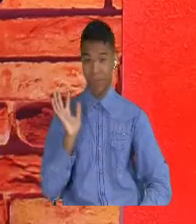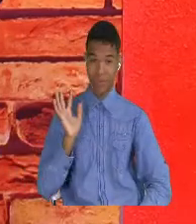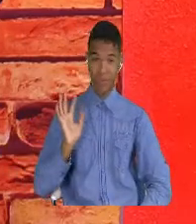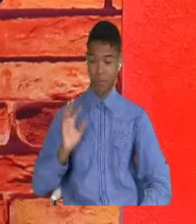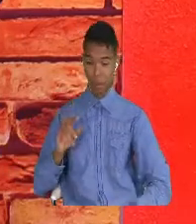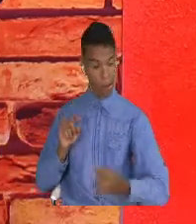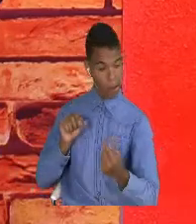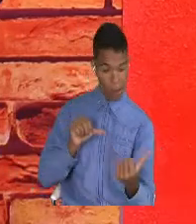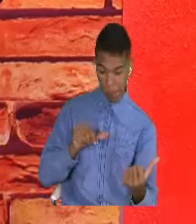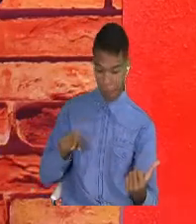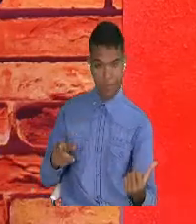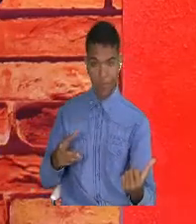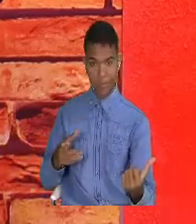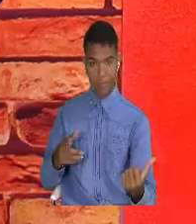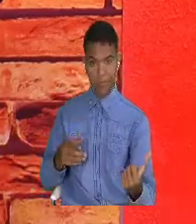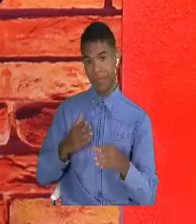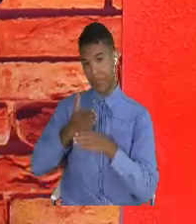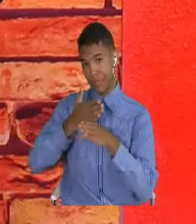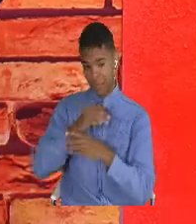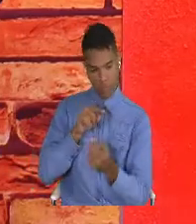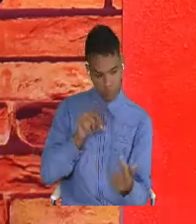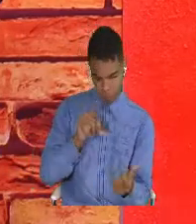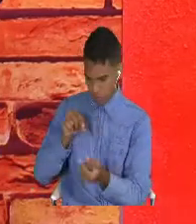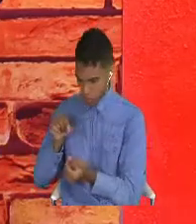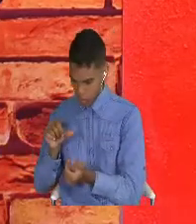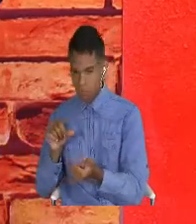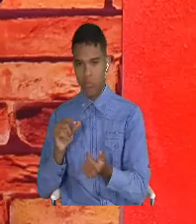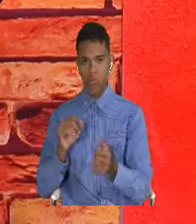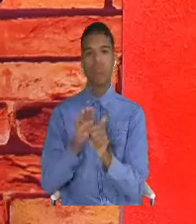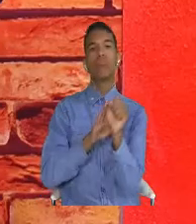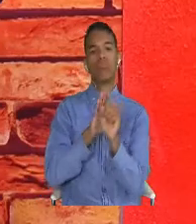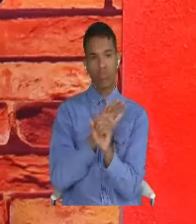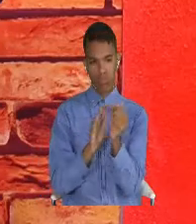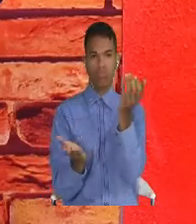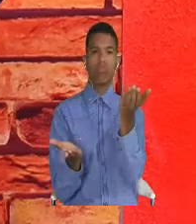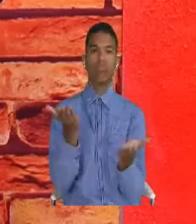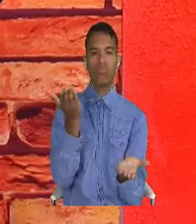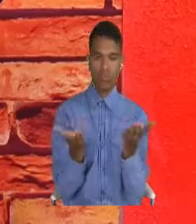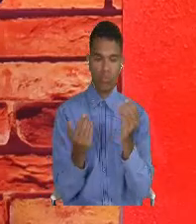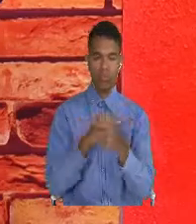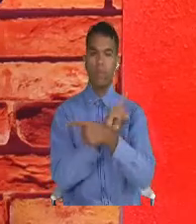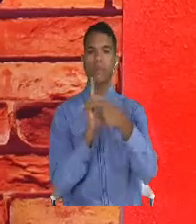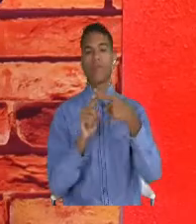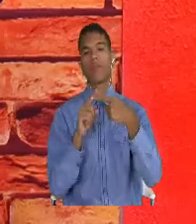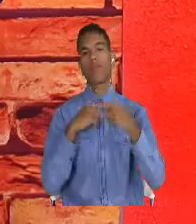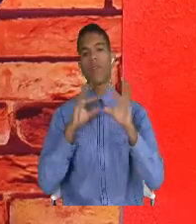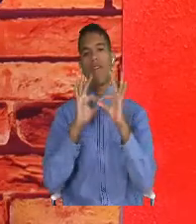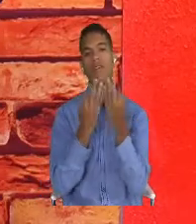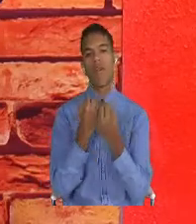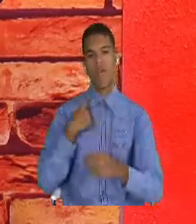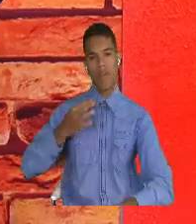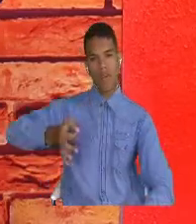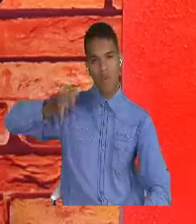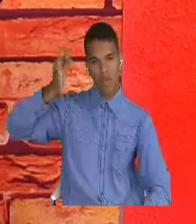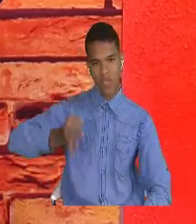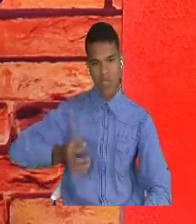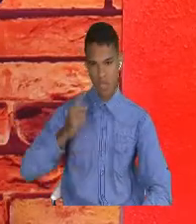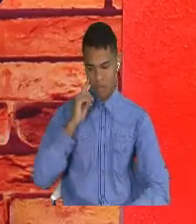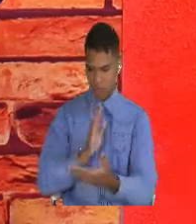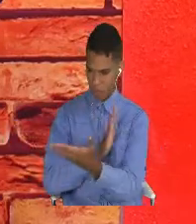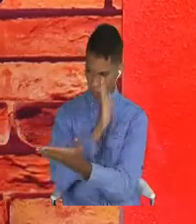tiene que probar esa situación. Bueno, como les comentaba, inicialmente debe ir a esa comisaría de familia a tratar de conciliar esa situación. Si en